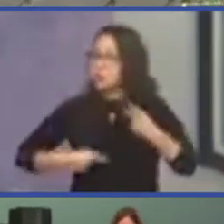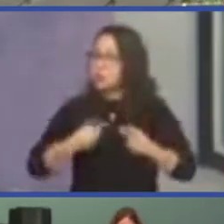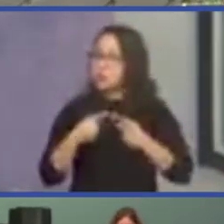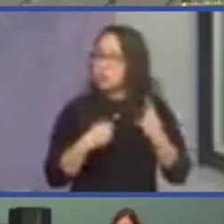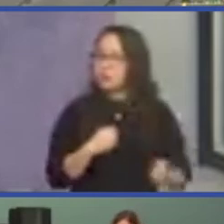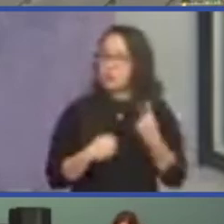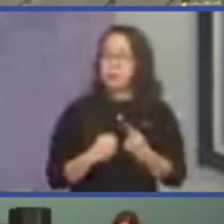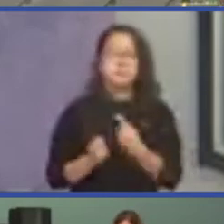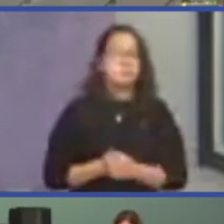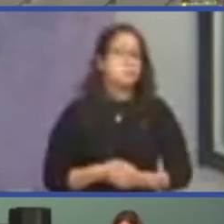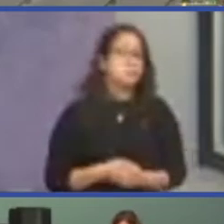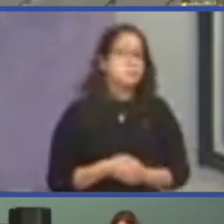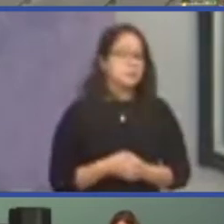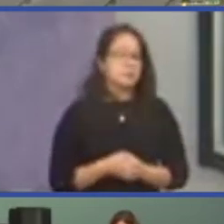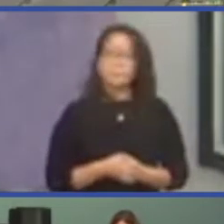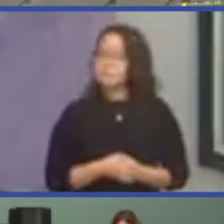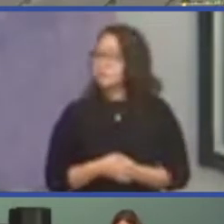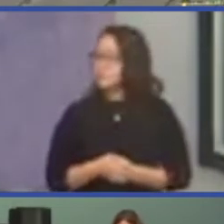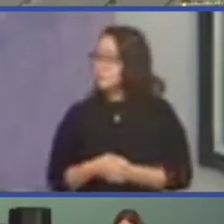sí mi amor